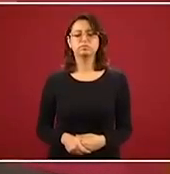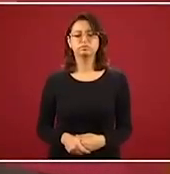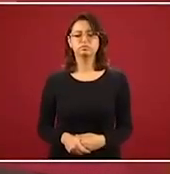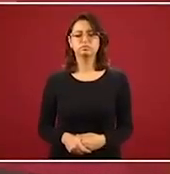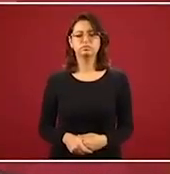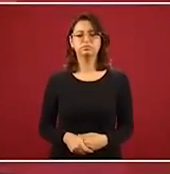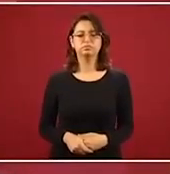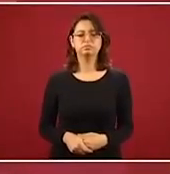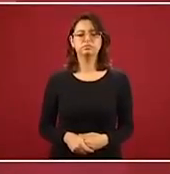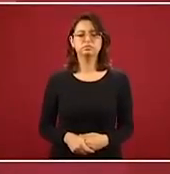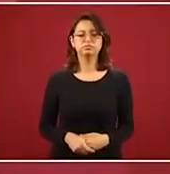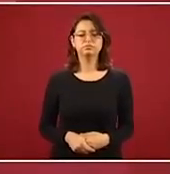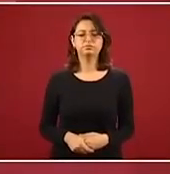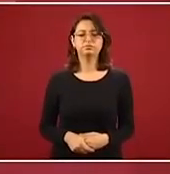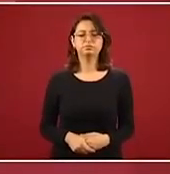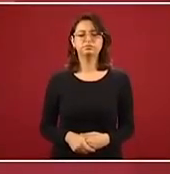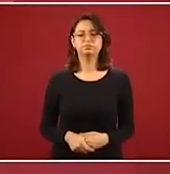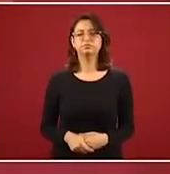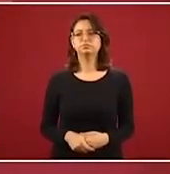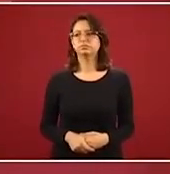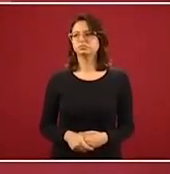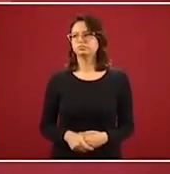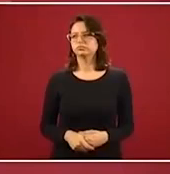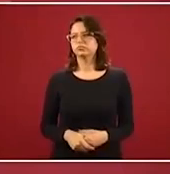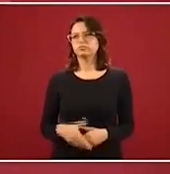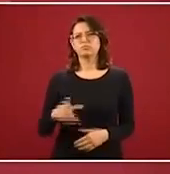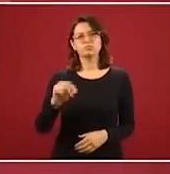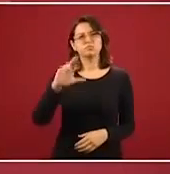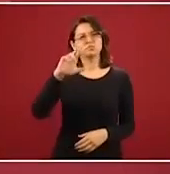No sé si les comenté de una investigación